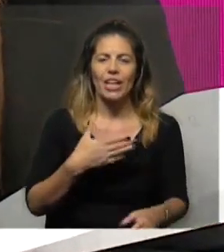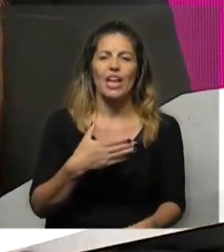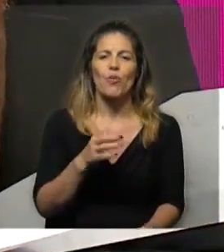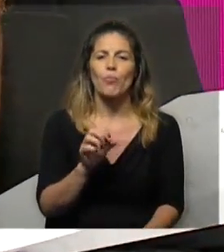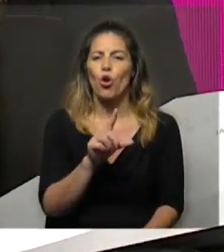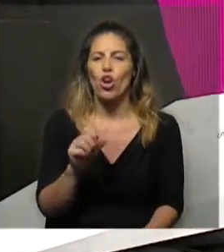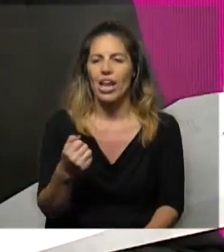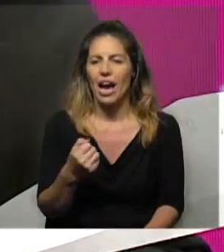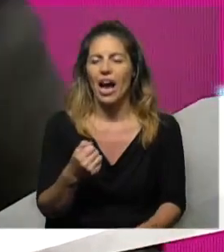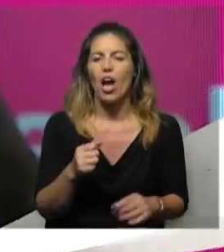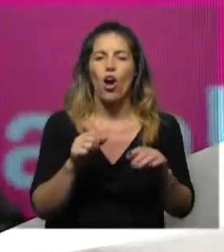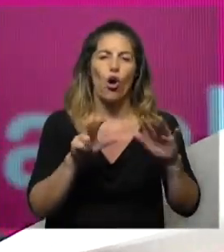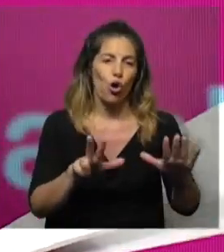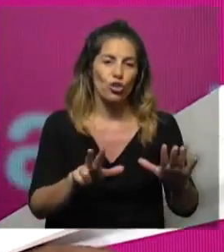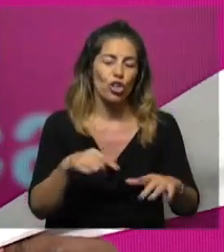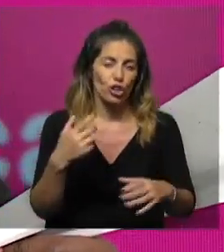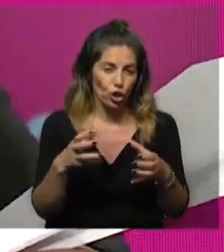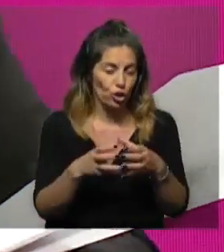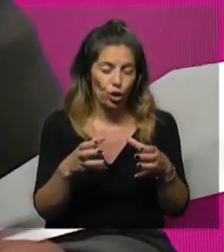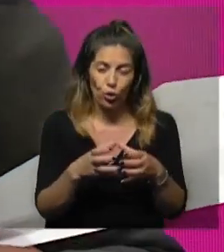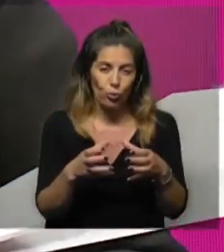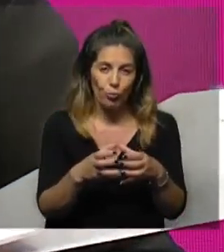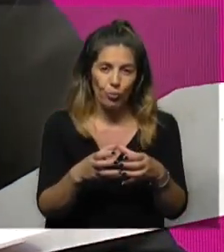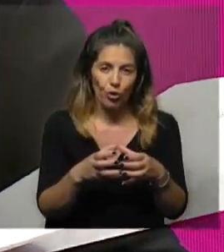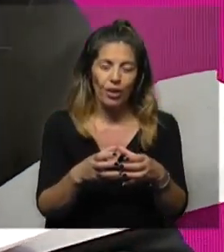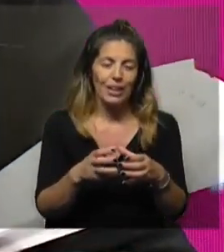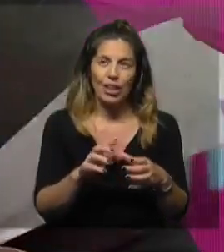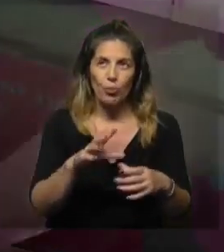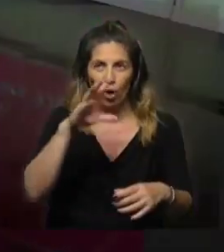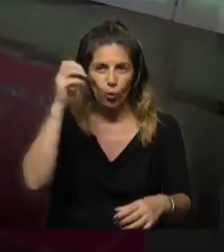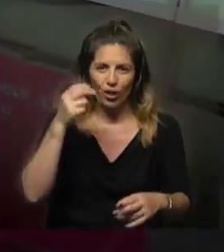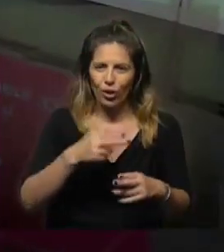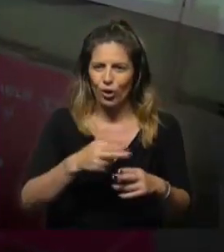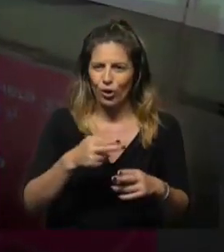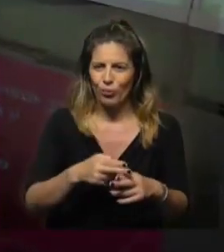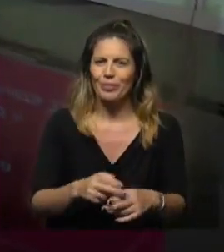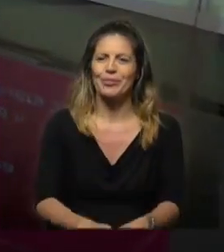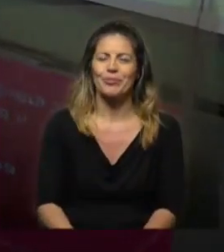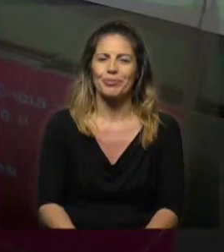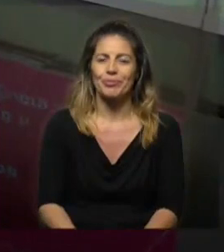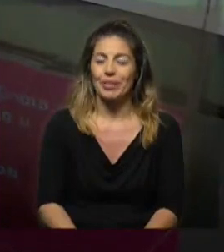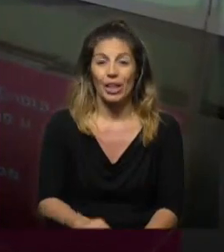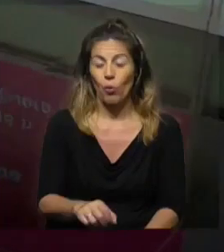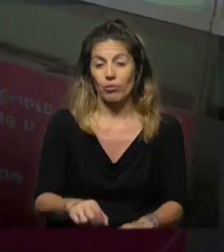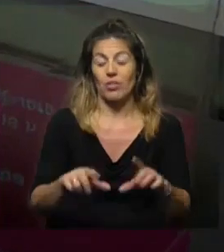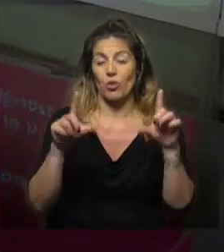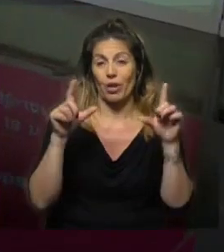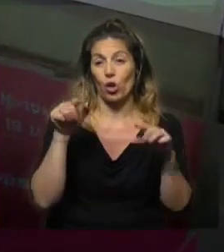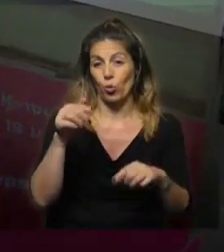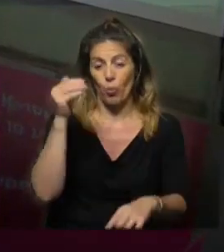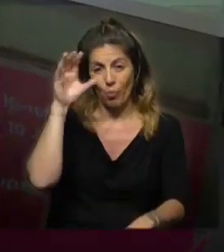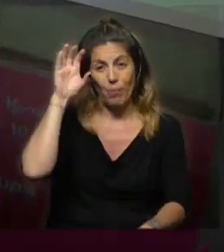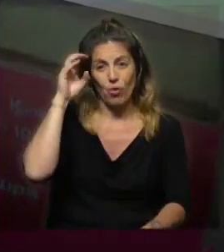y hay otro grupo que ahora va a haber otros grupos No eso va a ser igual en la en la página